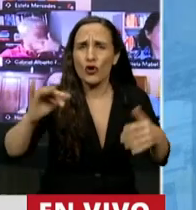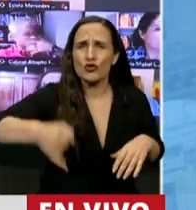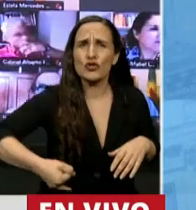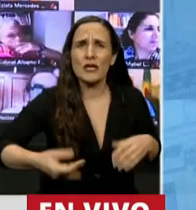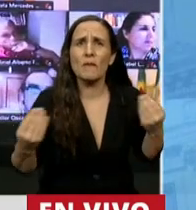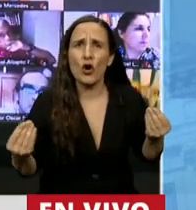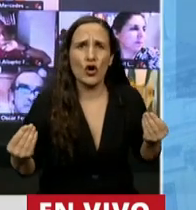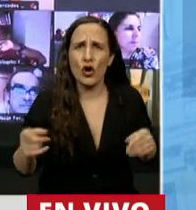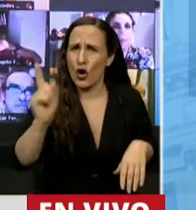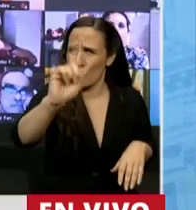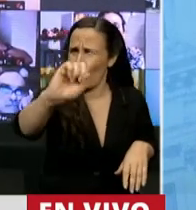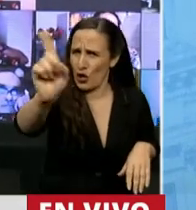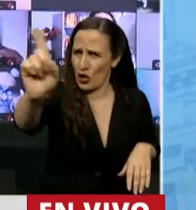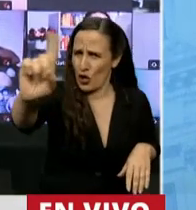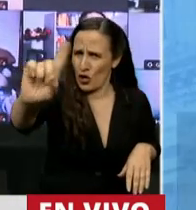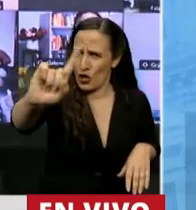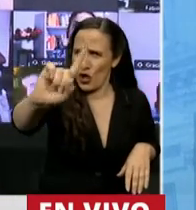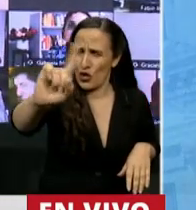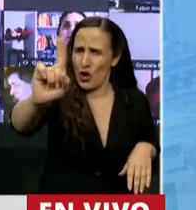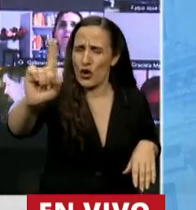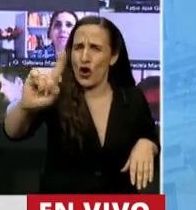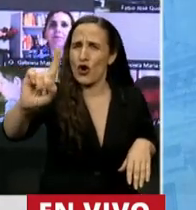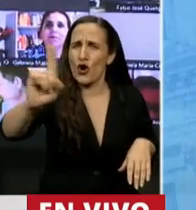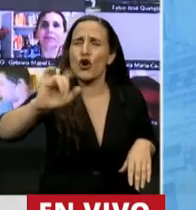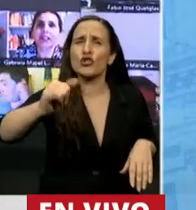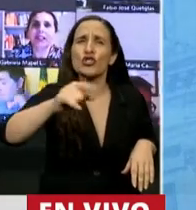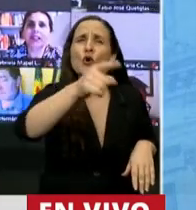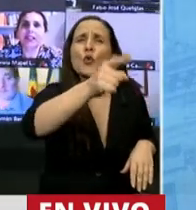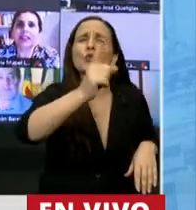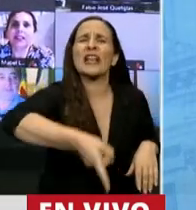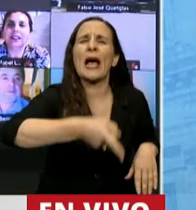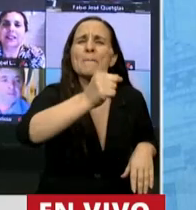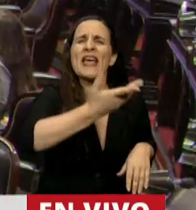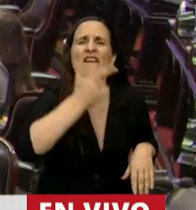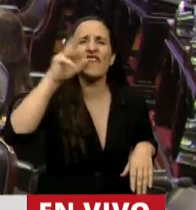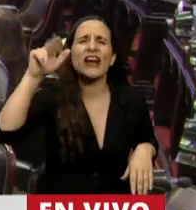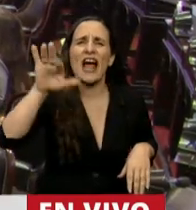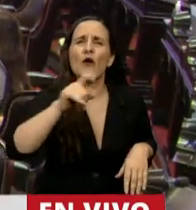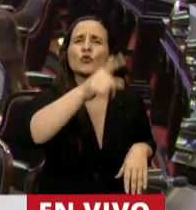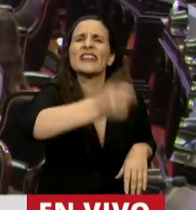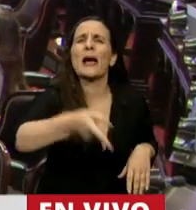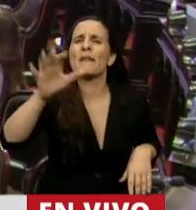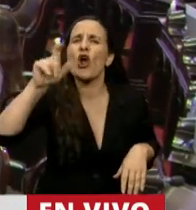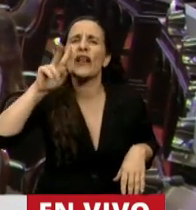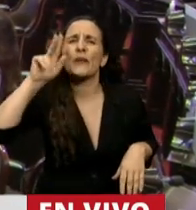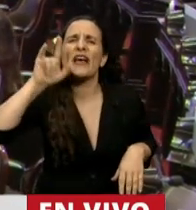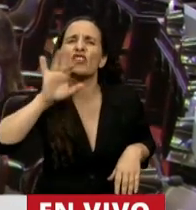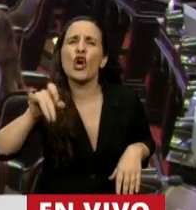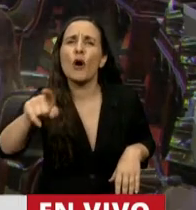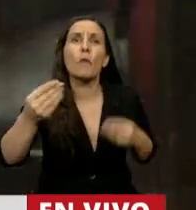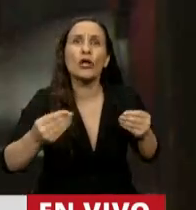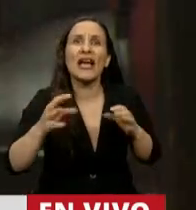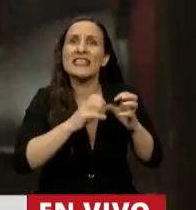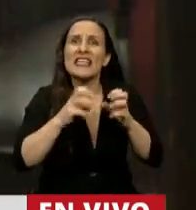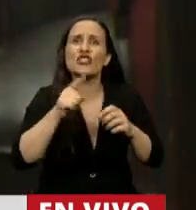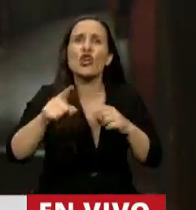supuesto. No, no, no, no. Sí, y usted también, Ferraro, y usted también, Oliveto, porque las